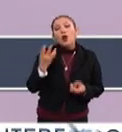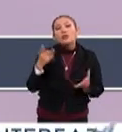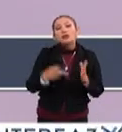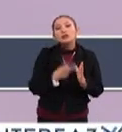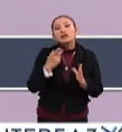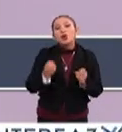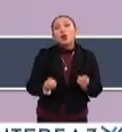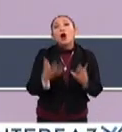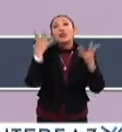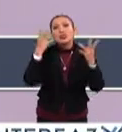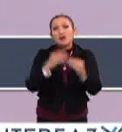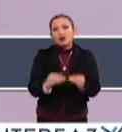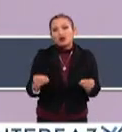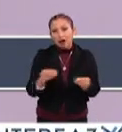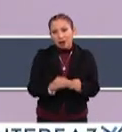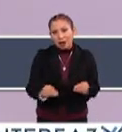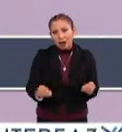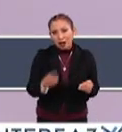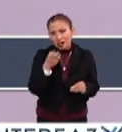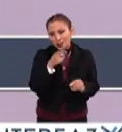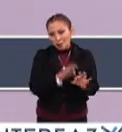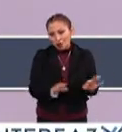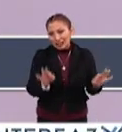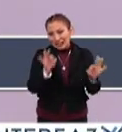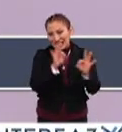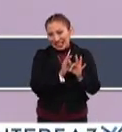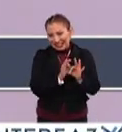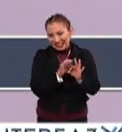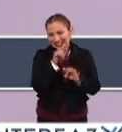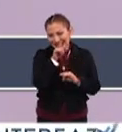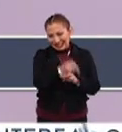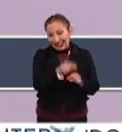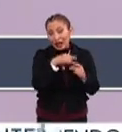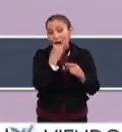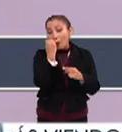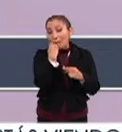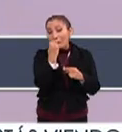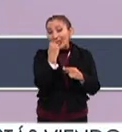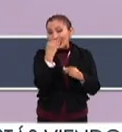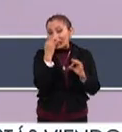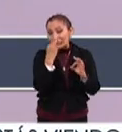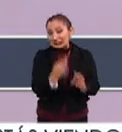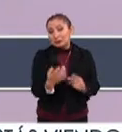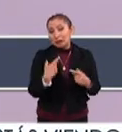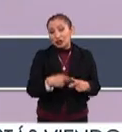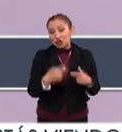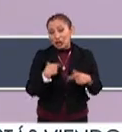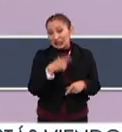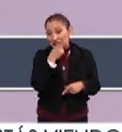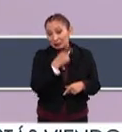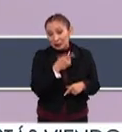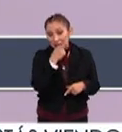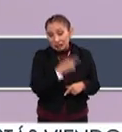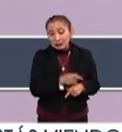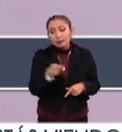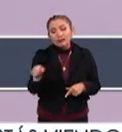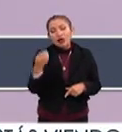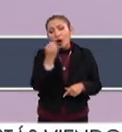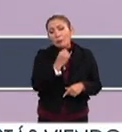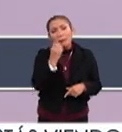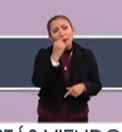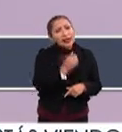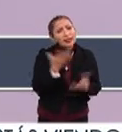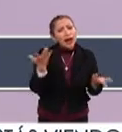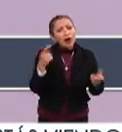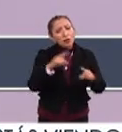la cantidad. Vuelvo a reiterar esta parte que es fundamental en la alimentación correcta del paciente con diabetes, y tener una